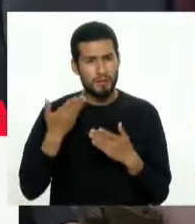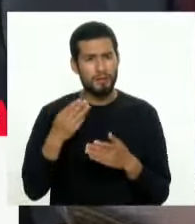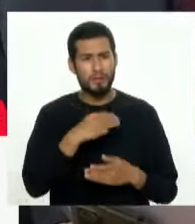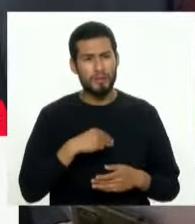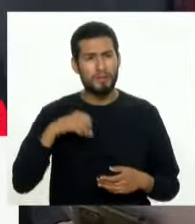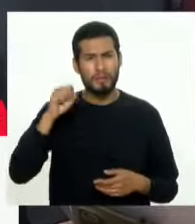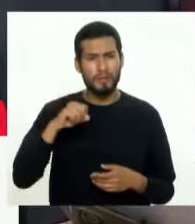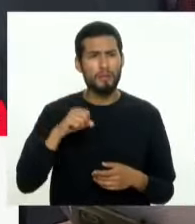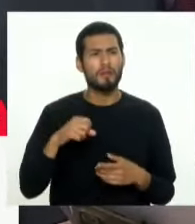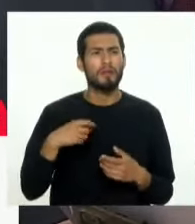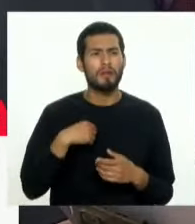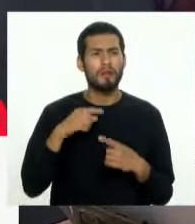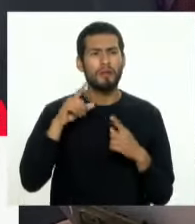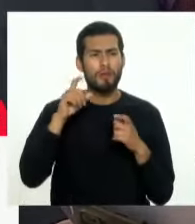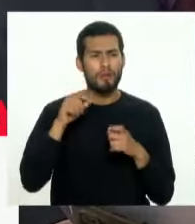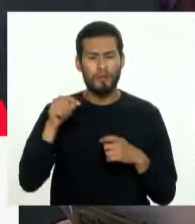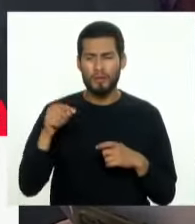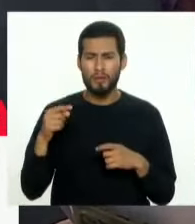Sí,